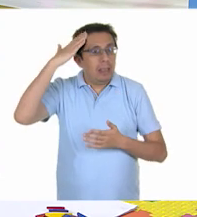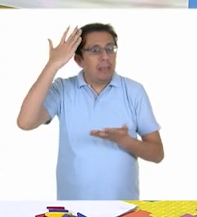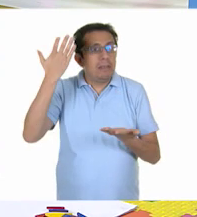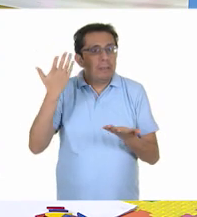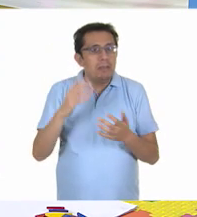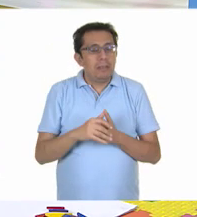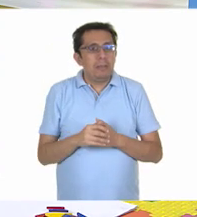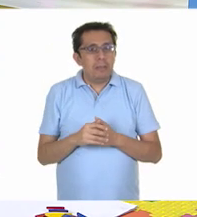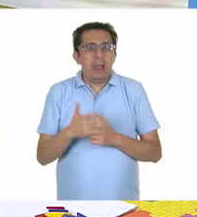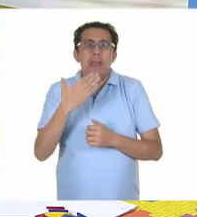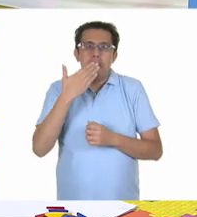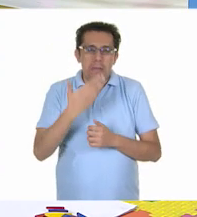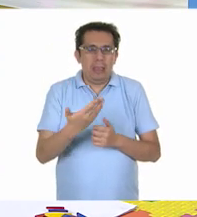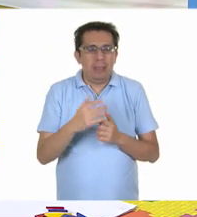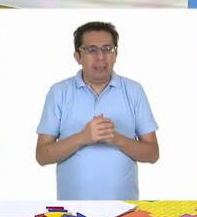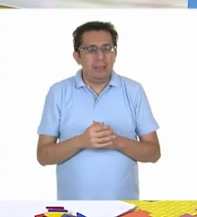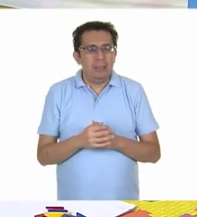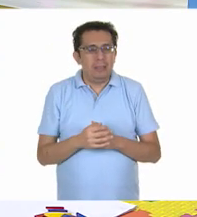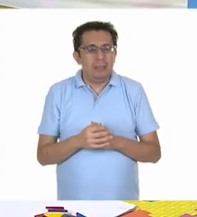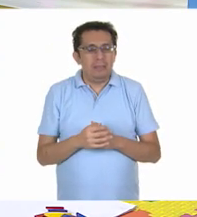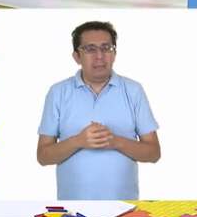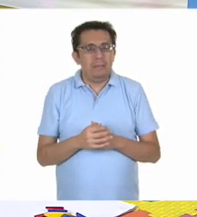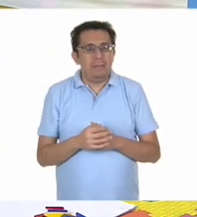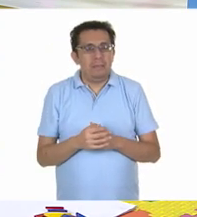la cabeza. Muy bien.